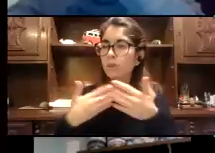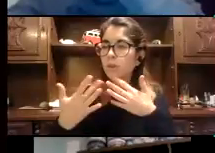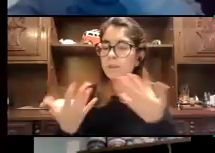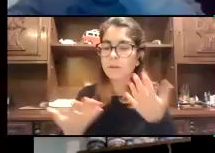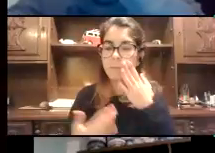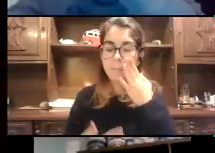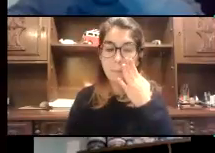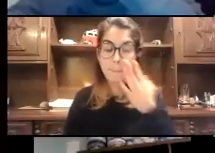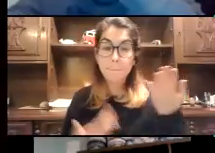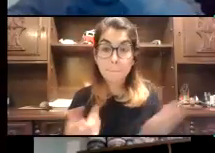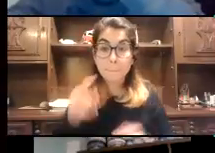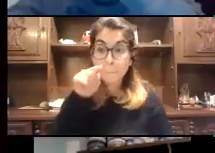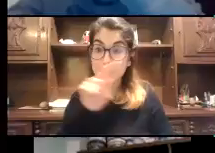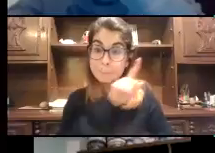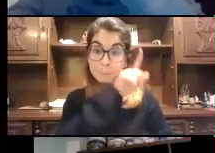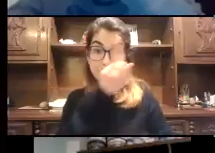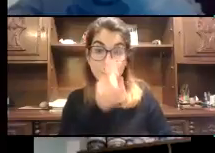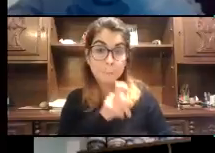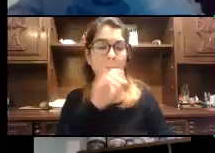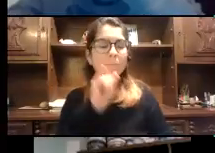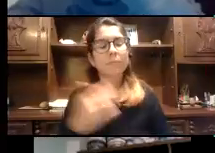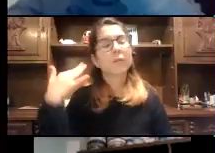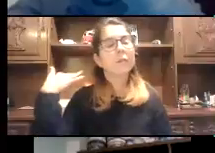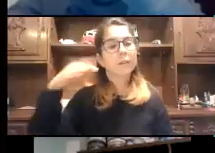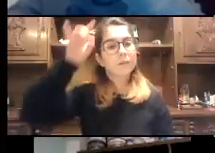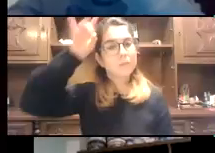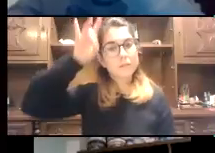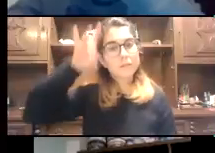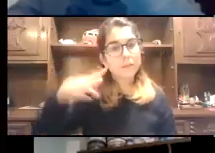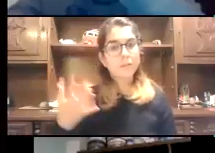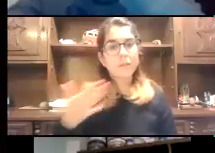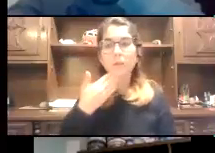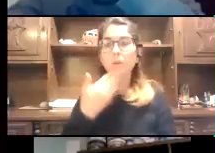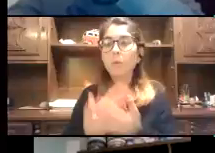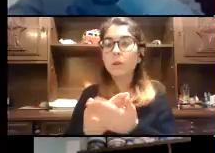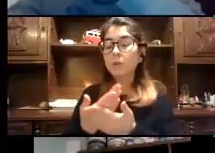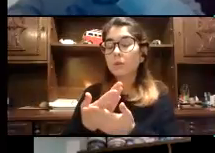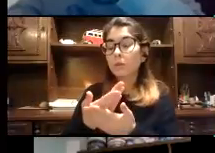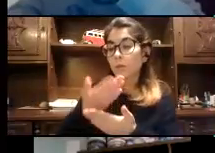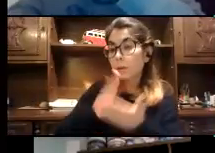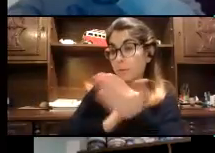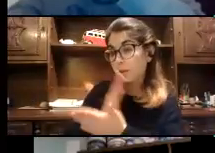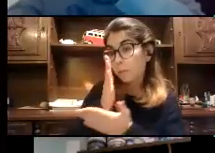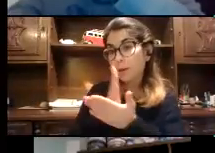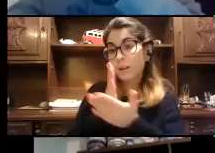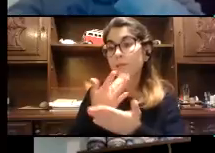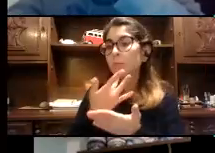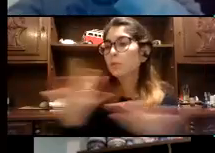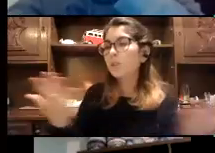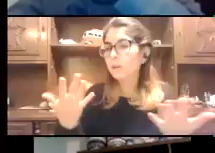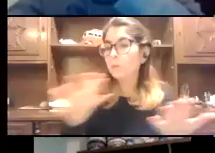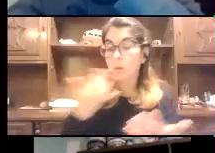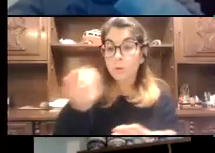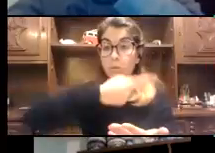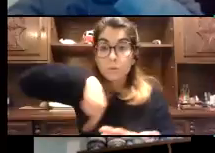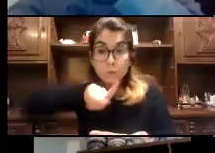Y esta pregunta es importante tenerla presente en el momento inicial, porque cuando enseñamos electricidad,